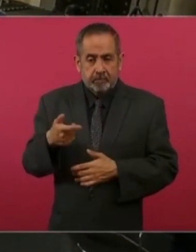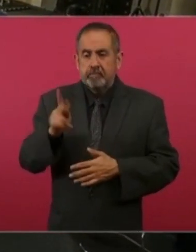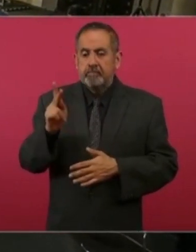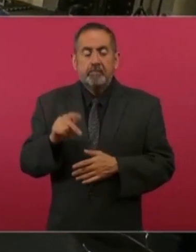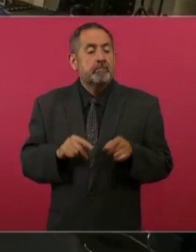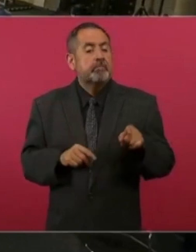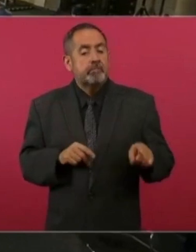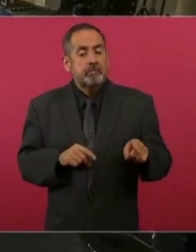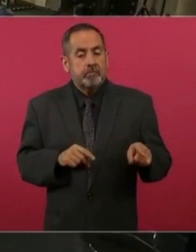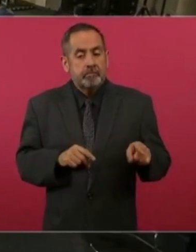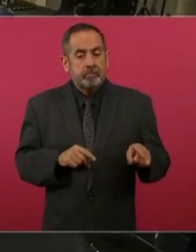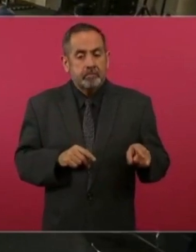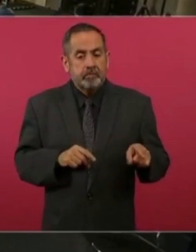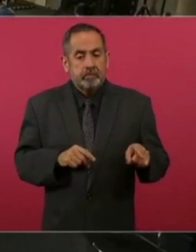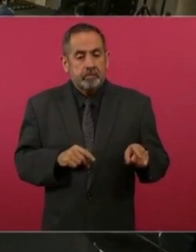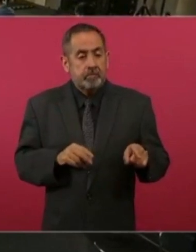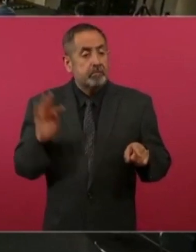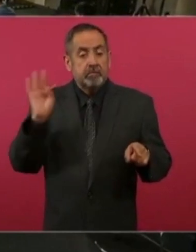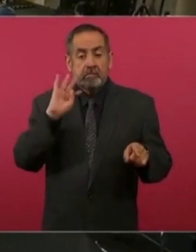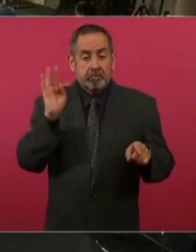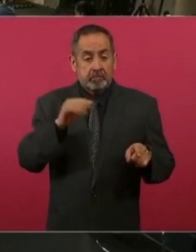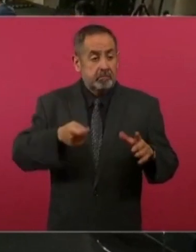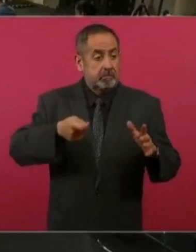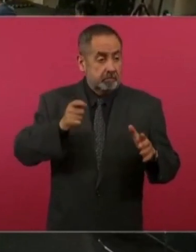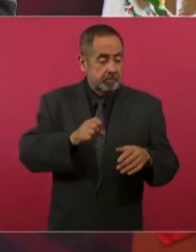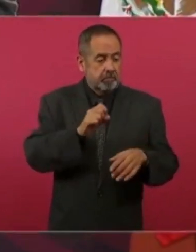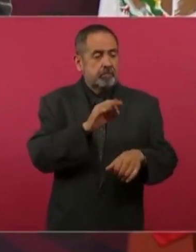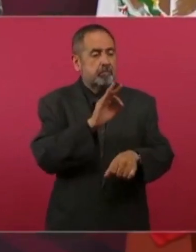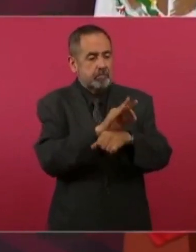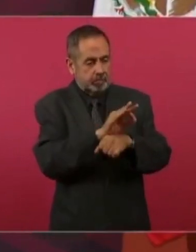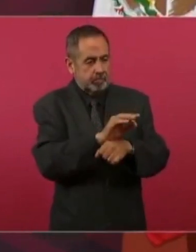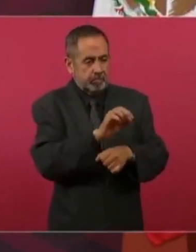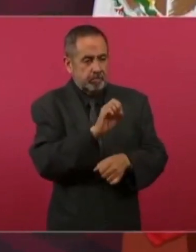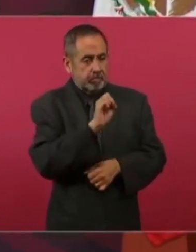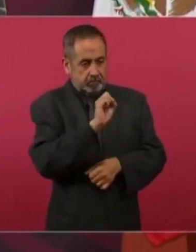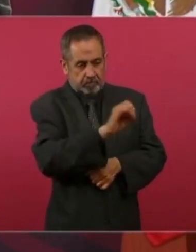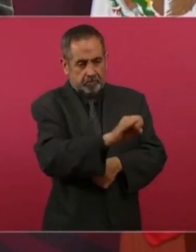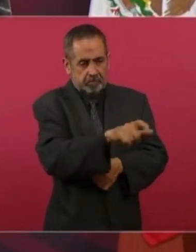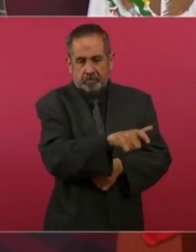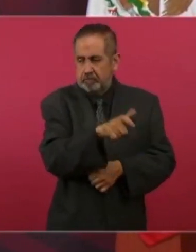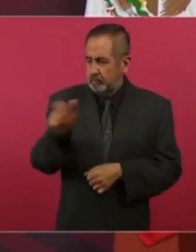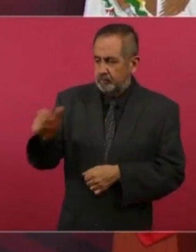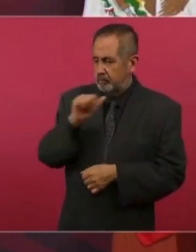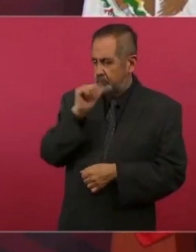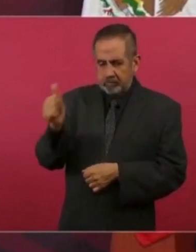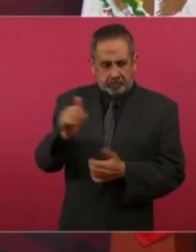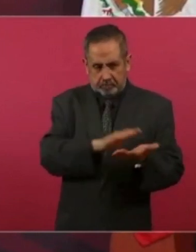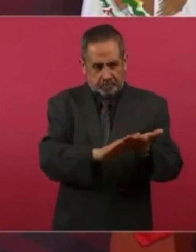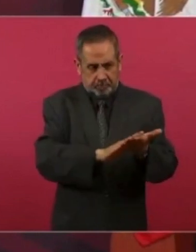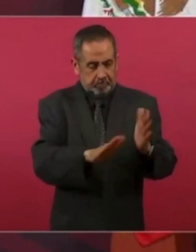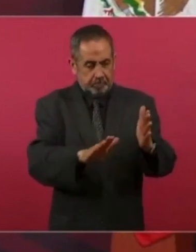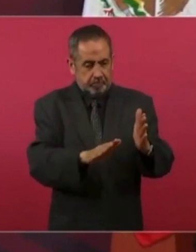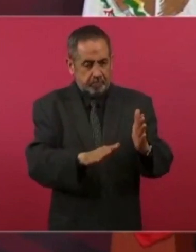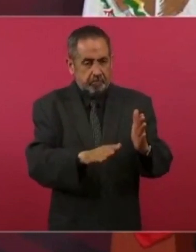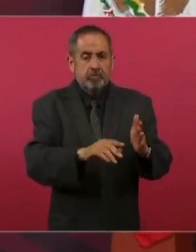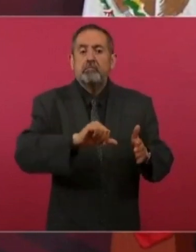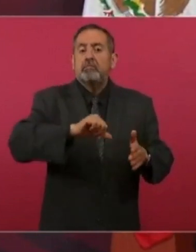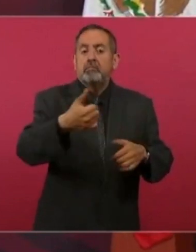iba a sentar un precedente y a partir de ahí iban a acudir otros